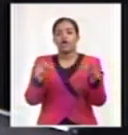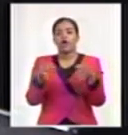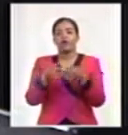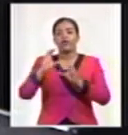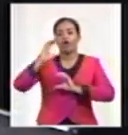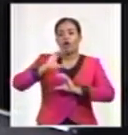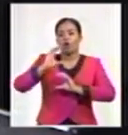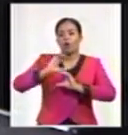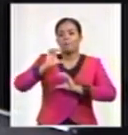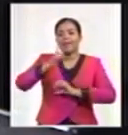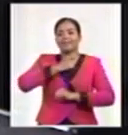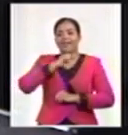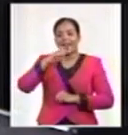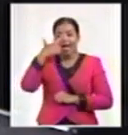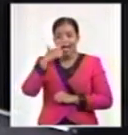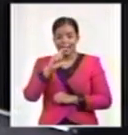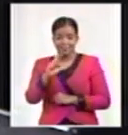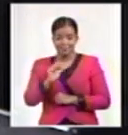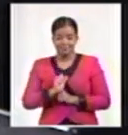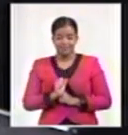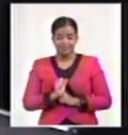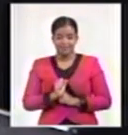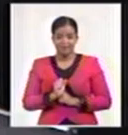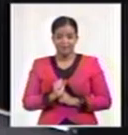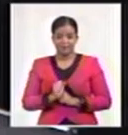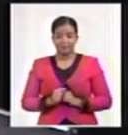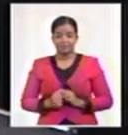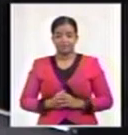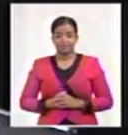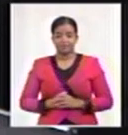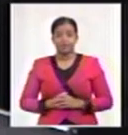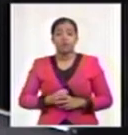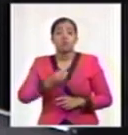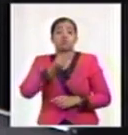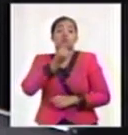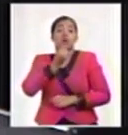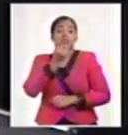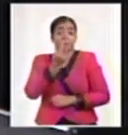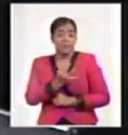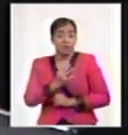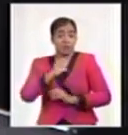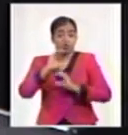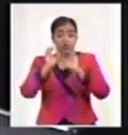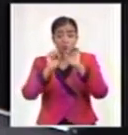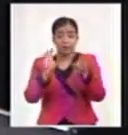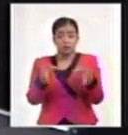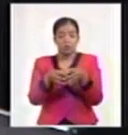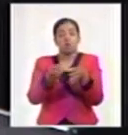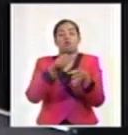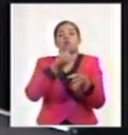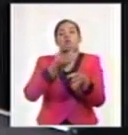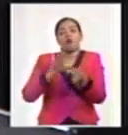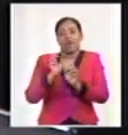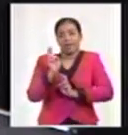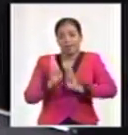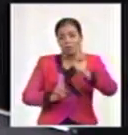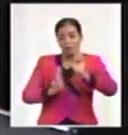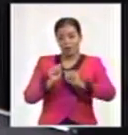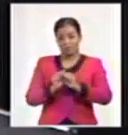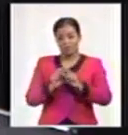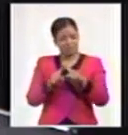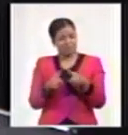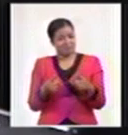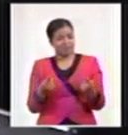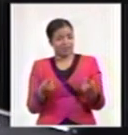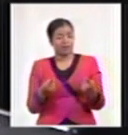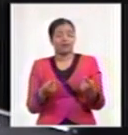exacto. Y tal vez sea la oportunidad, teniendo en cuenta, insisto, en la importancia de la llegada